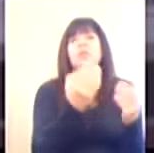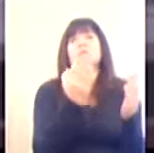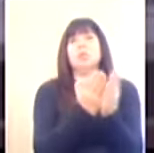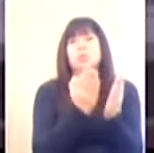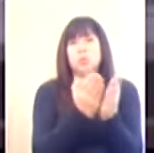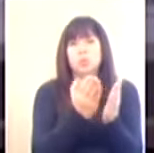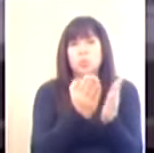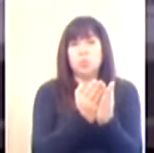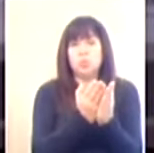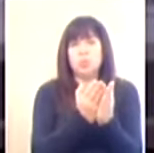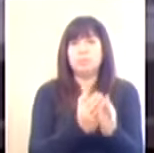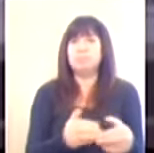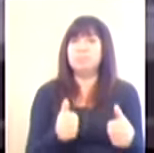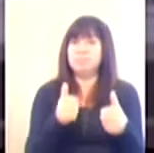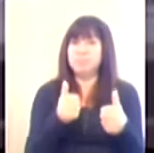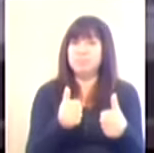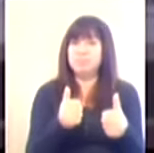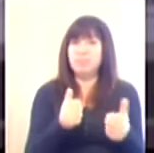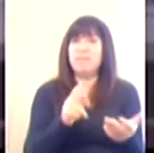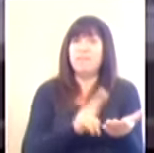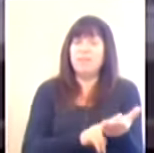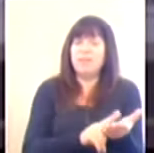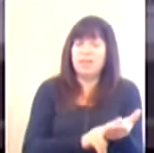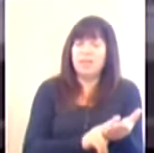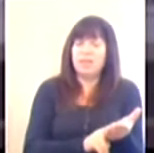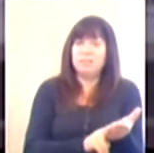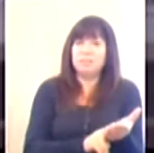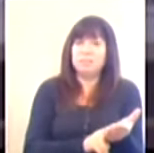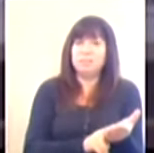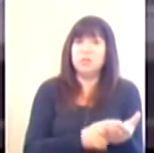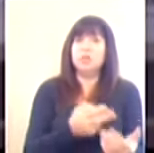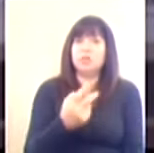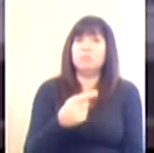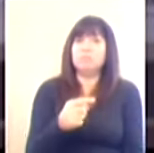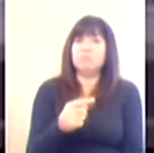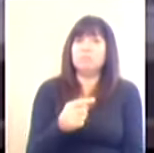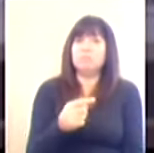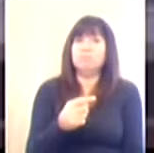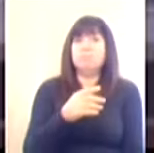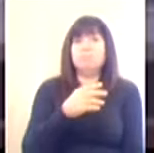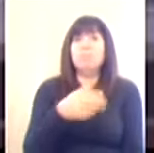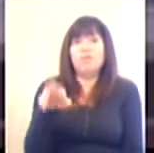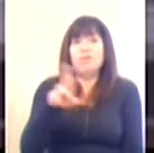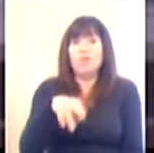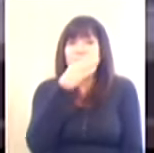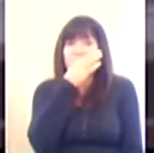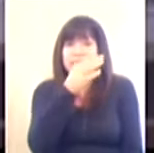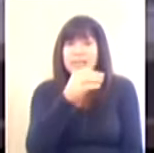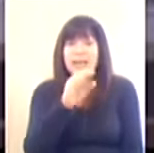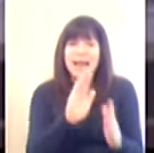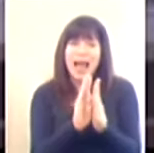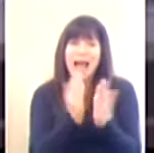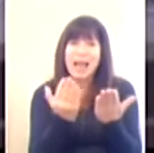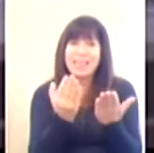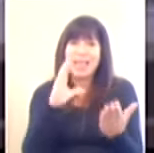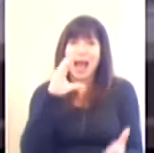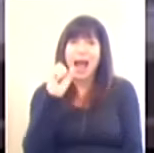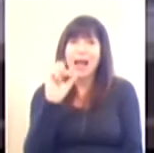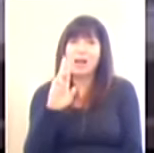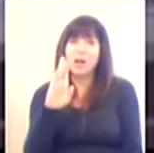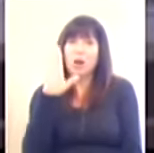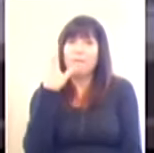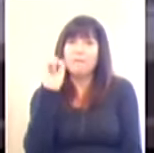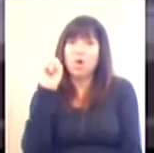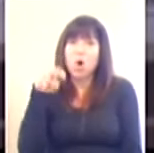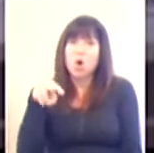Efectivamente, y una de las cosas que voy a recalcar al final, la agenda de carbono neutralidad es una agenda que